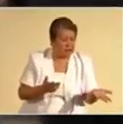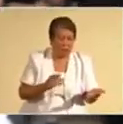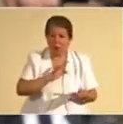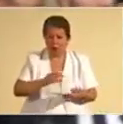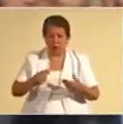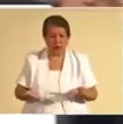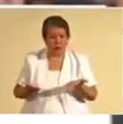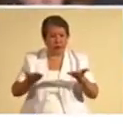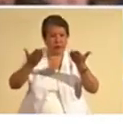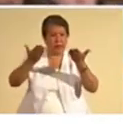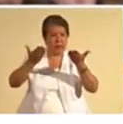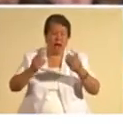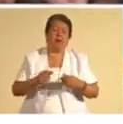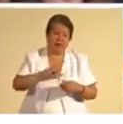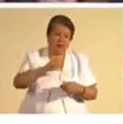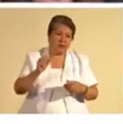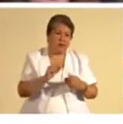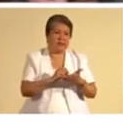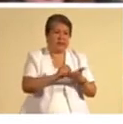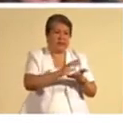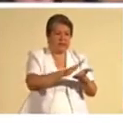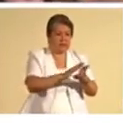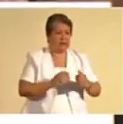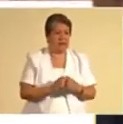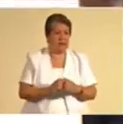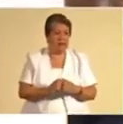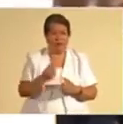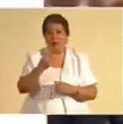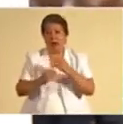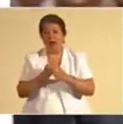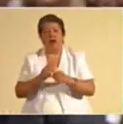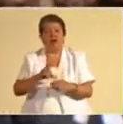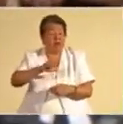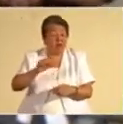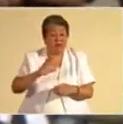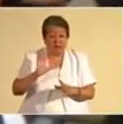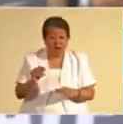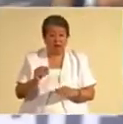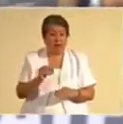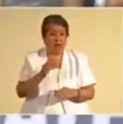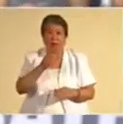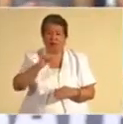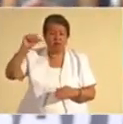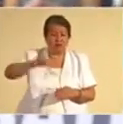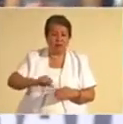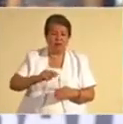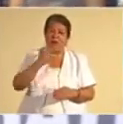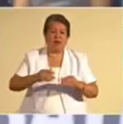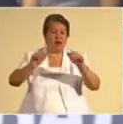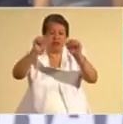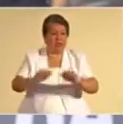primero aprende a hacer dinero. Y si no, cierras cortina. Es importante. Vamos, educación